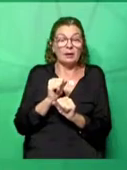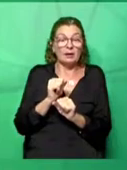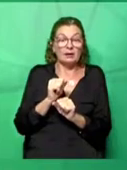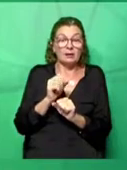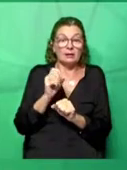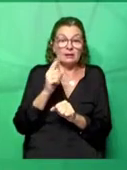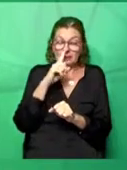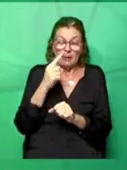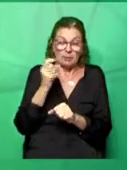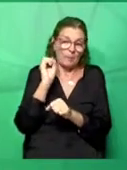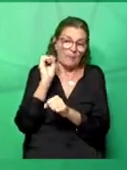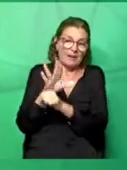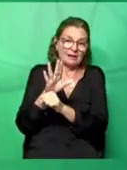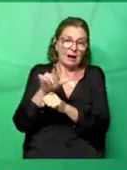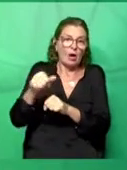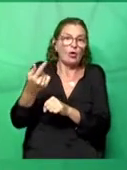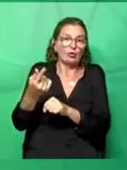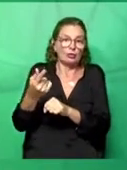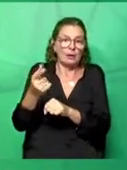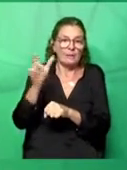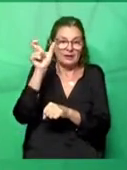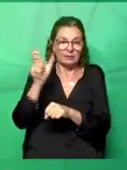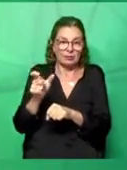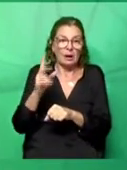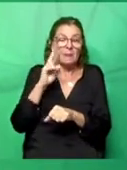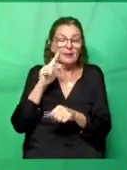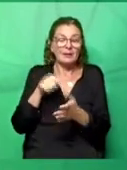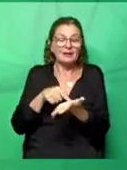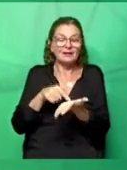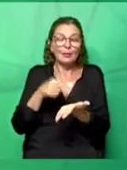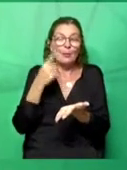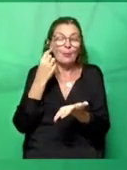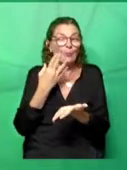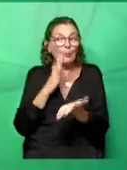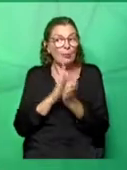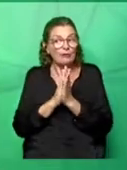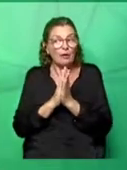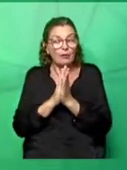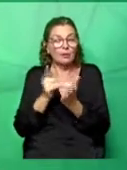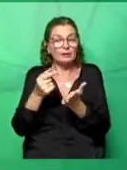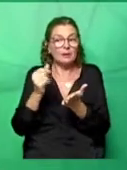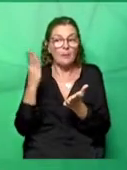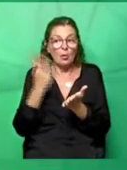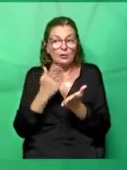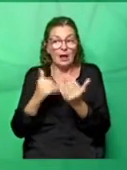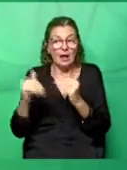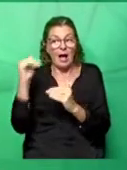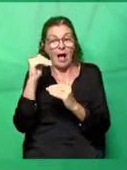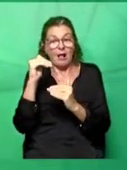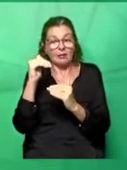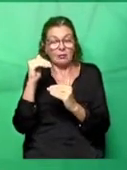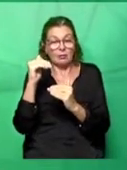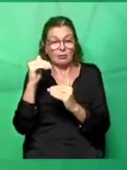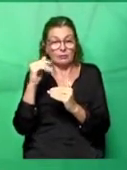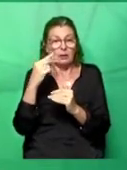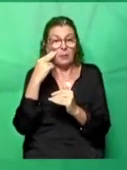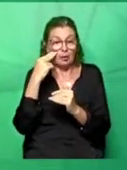derivarlo rápidamente al especialista para que diga, mírame esto, porfa, porque ha detectado un porcentaje alto que la IA.